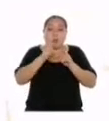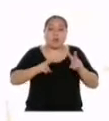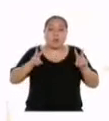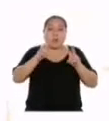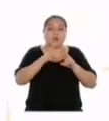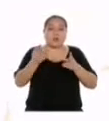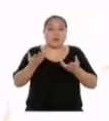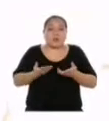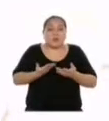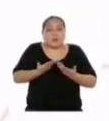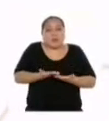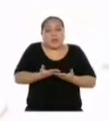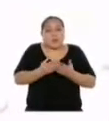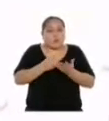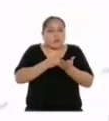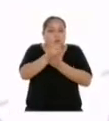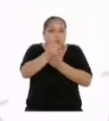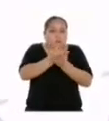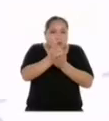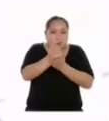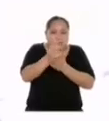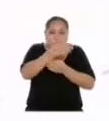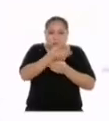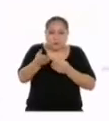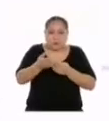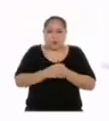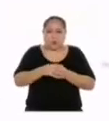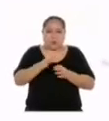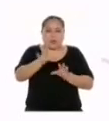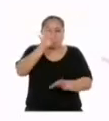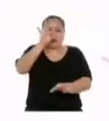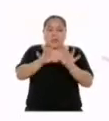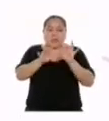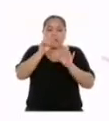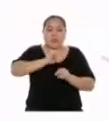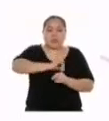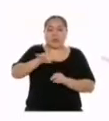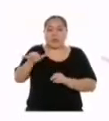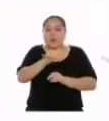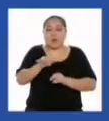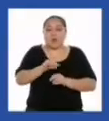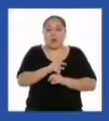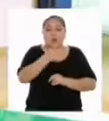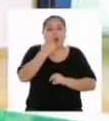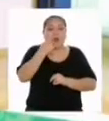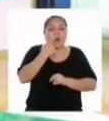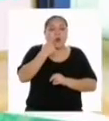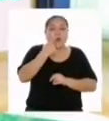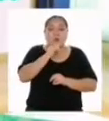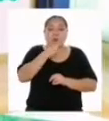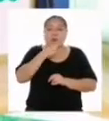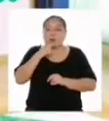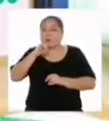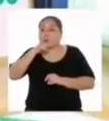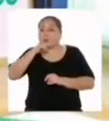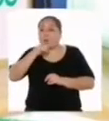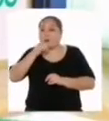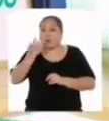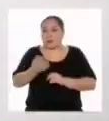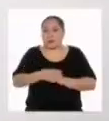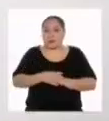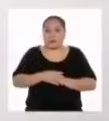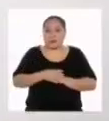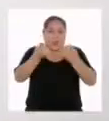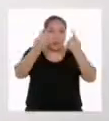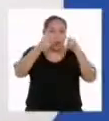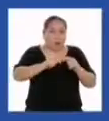y honestidad, al elegir una escala similar para el género masculino y femenino. Vayamos a un corte comercial, ¿le